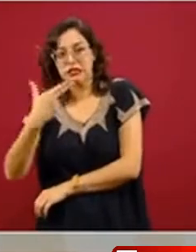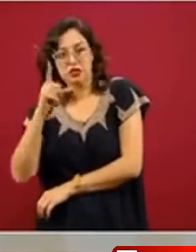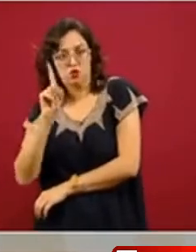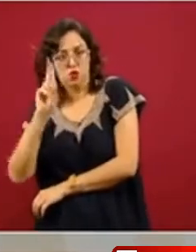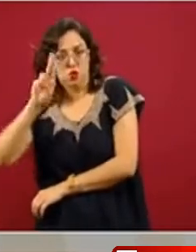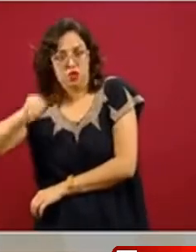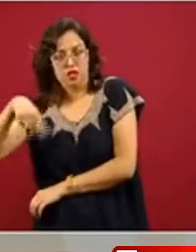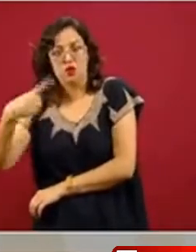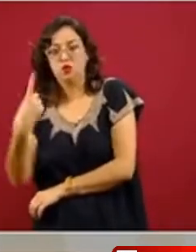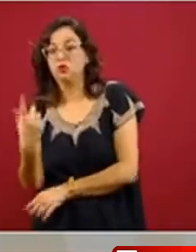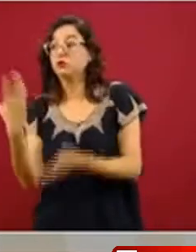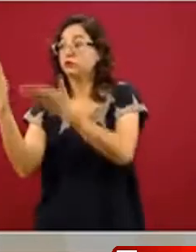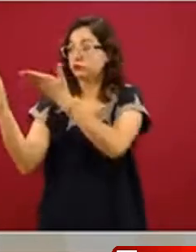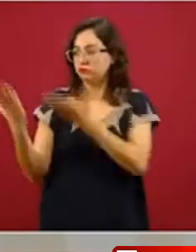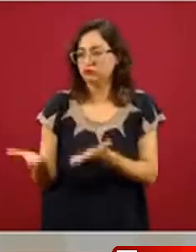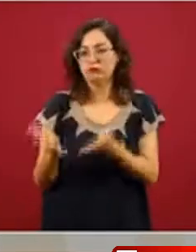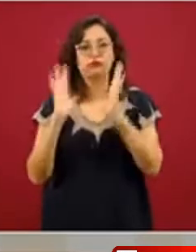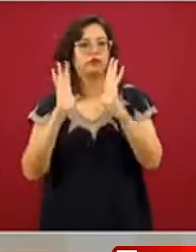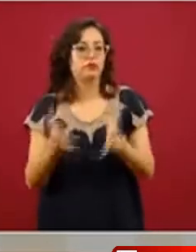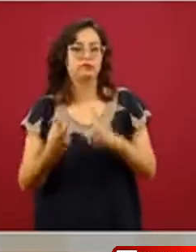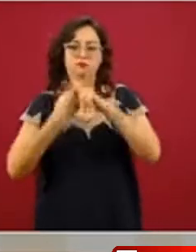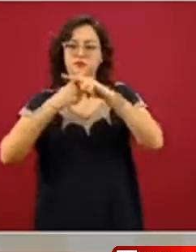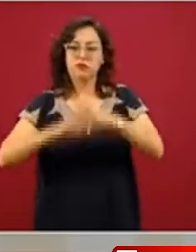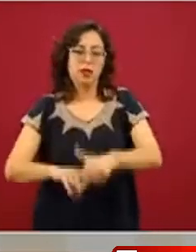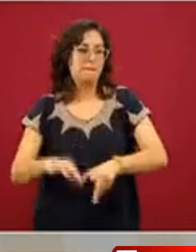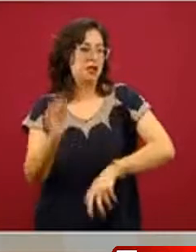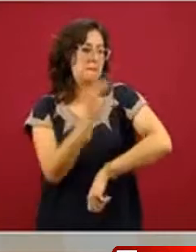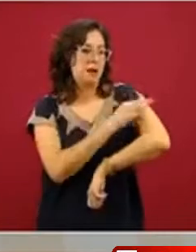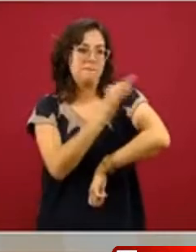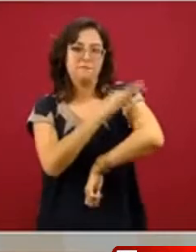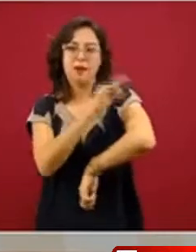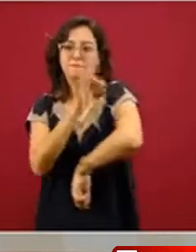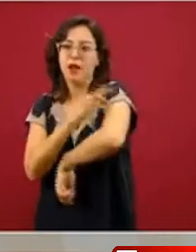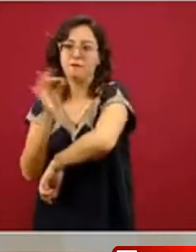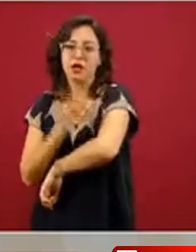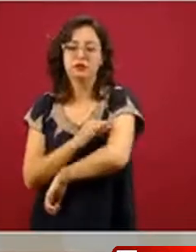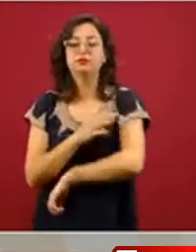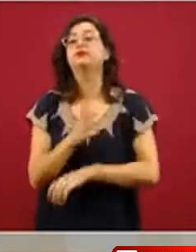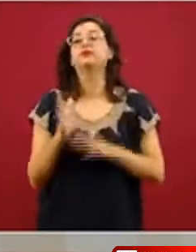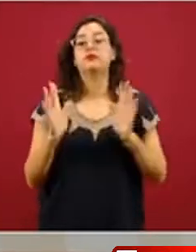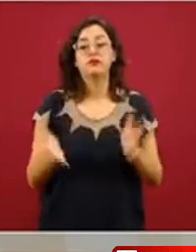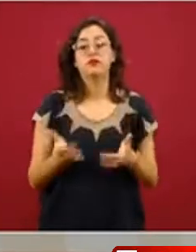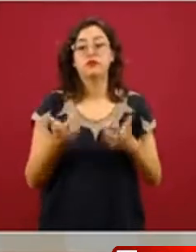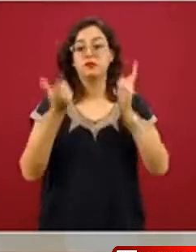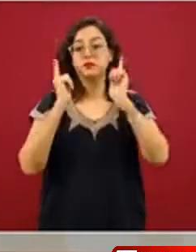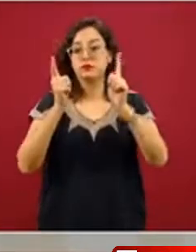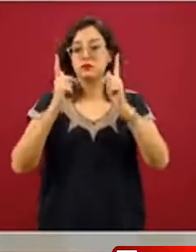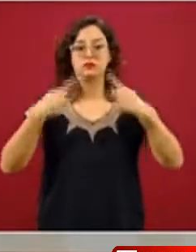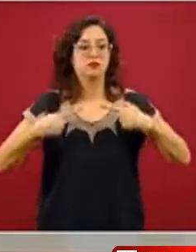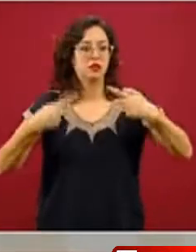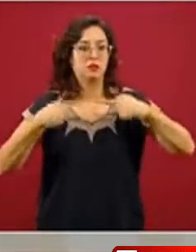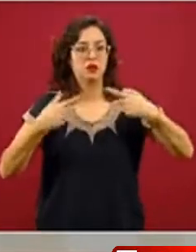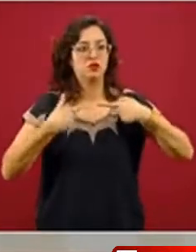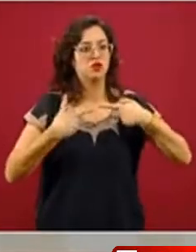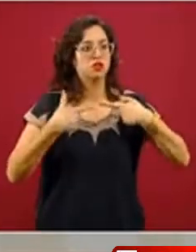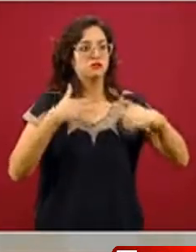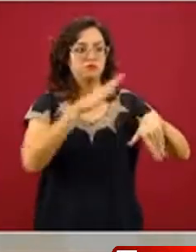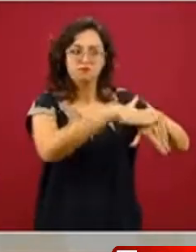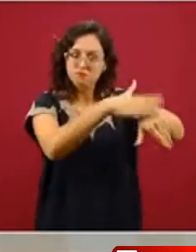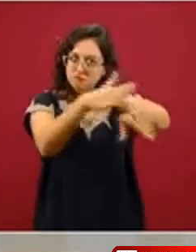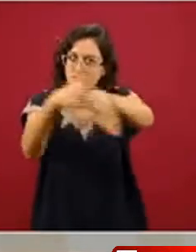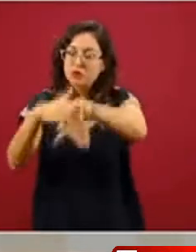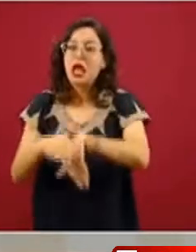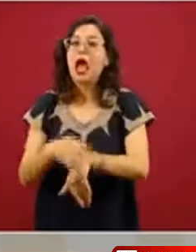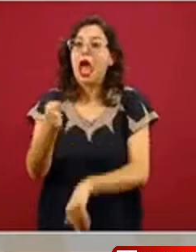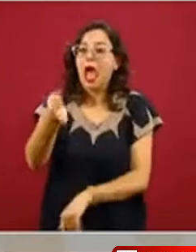pone tan pronto llega y vamos a procurar acelerar la adopción de la vacuna, es decir, que las personas se motiven